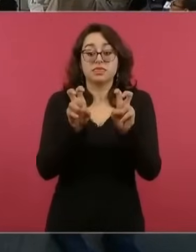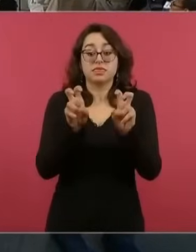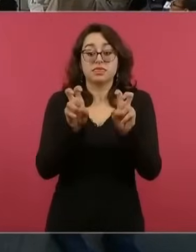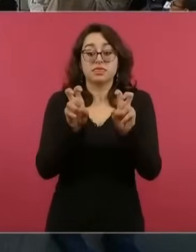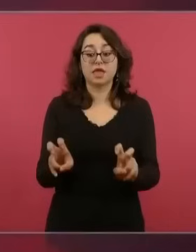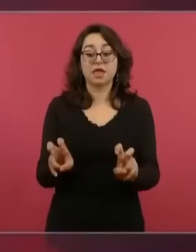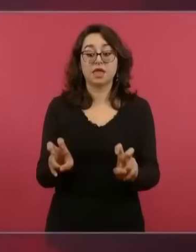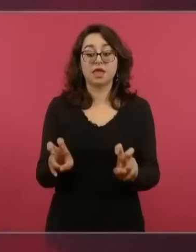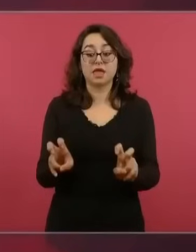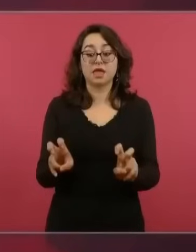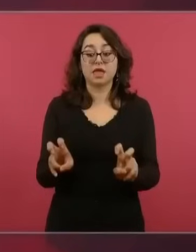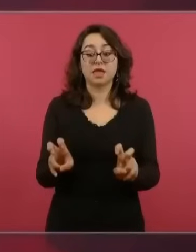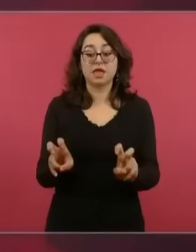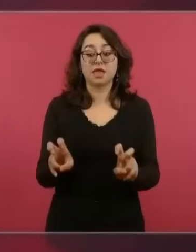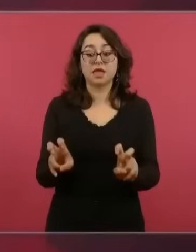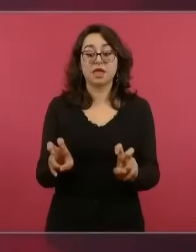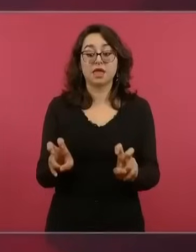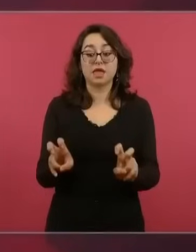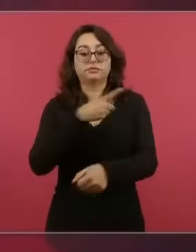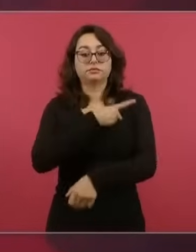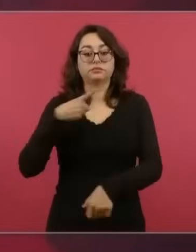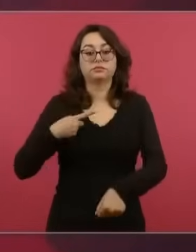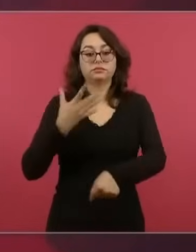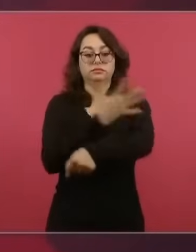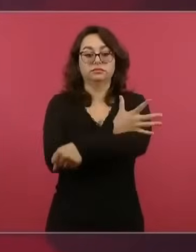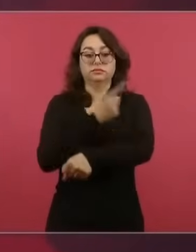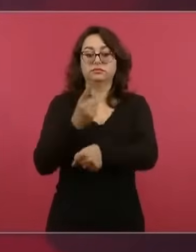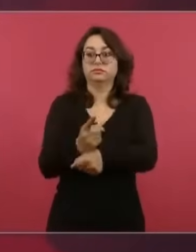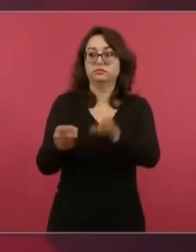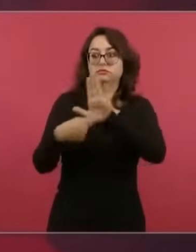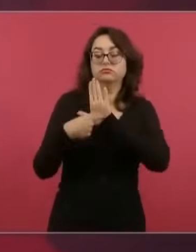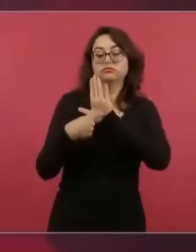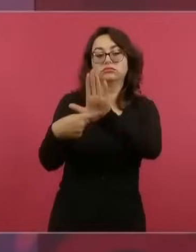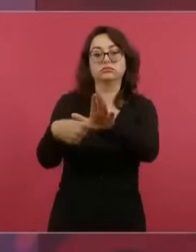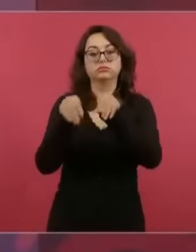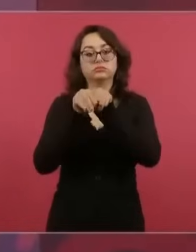No se puede uno meter con la vida privada.